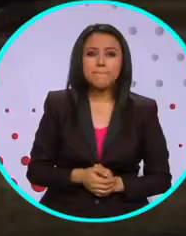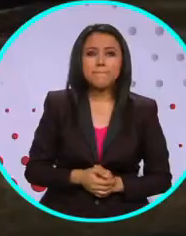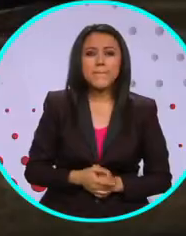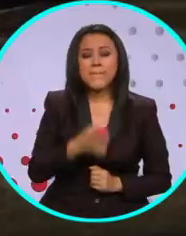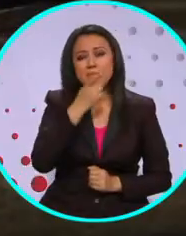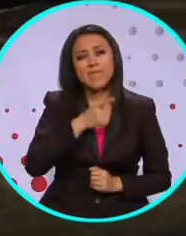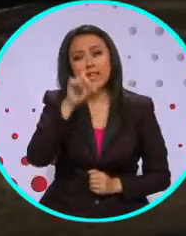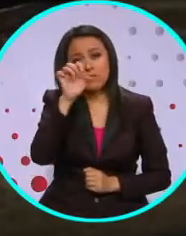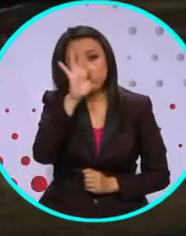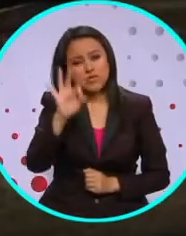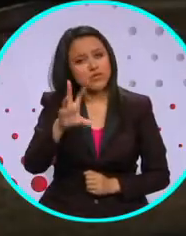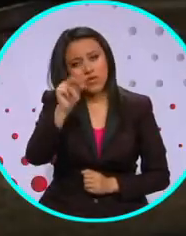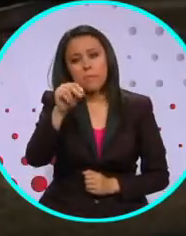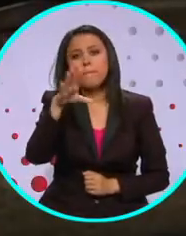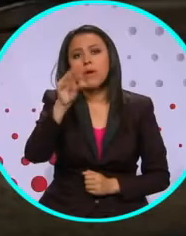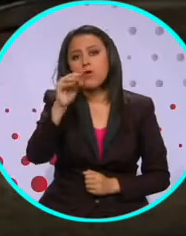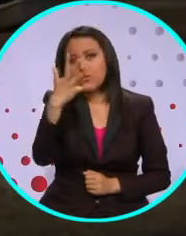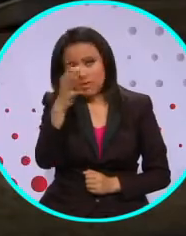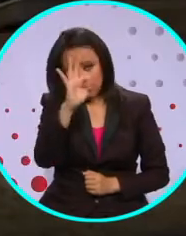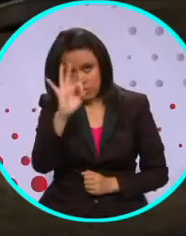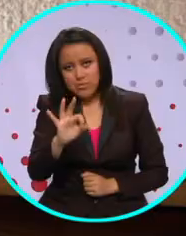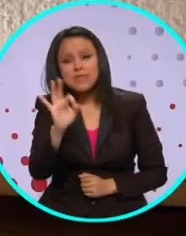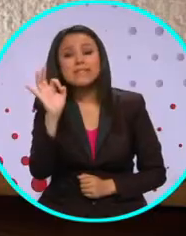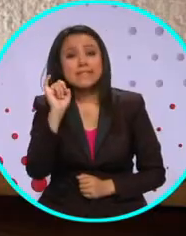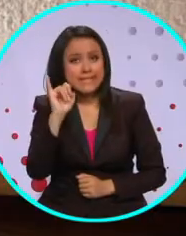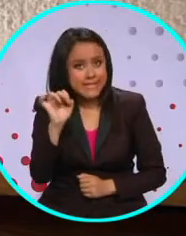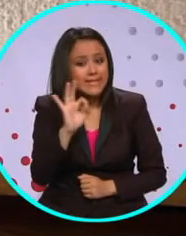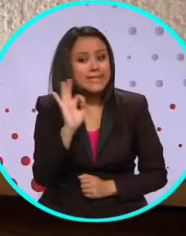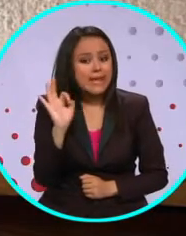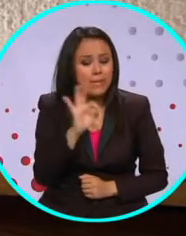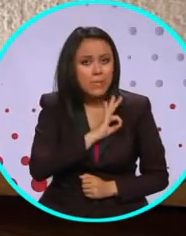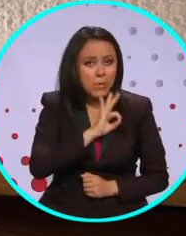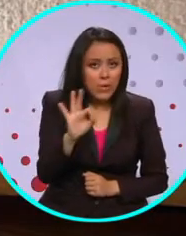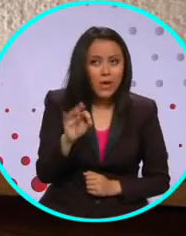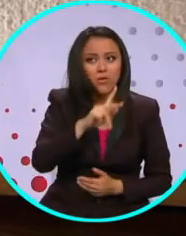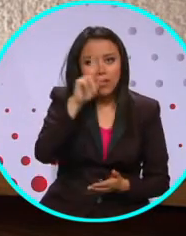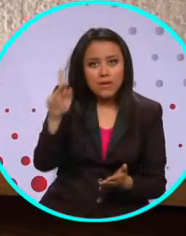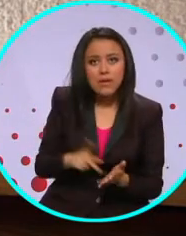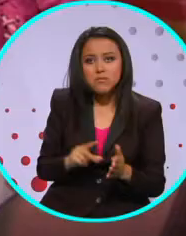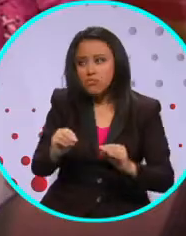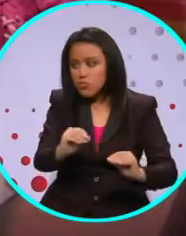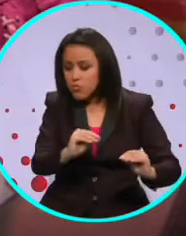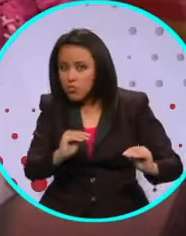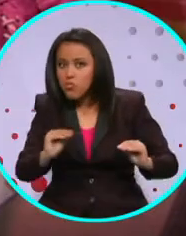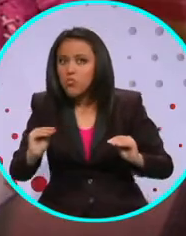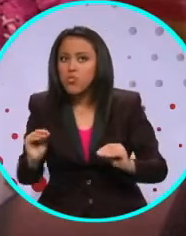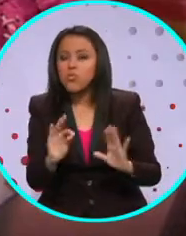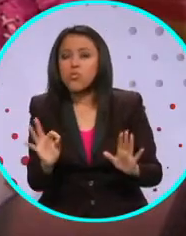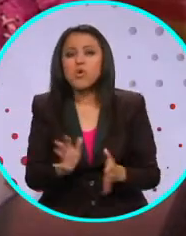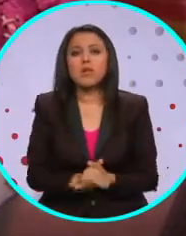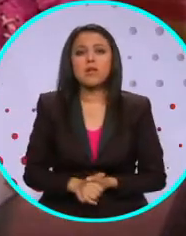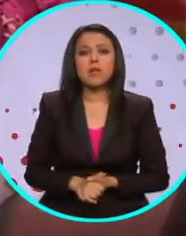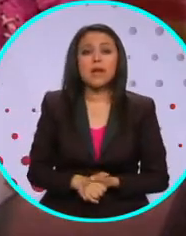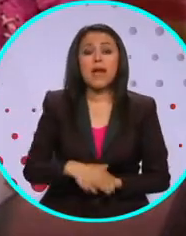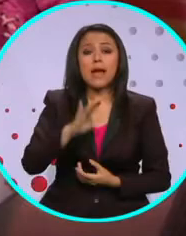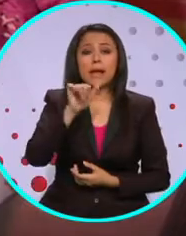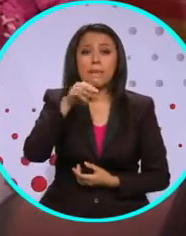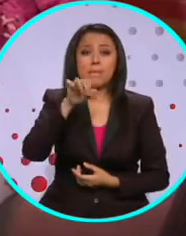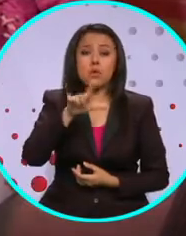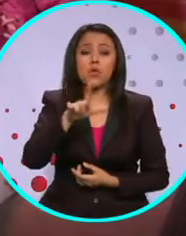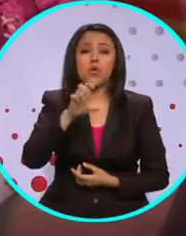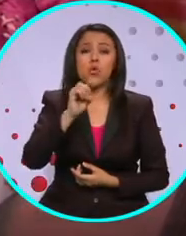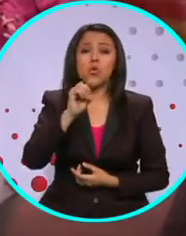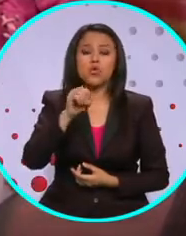no, pero un 95% sí tiene la capacidad de recuperar sus movimientos. El señor Camilo, de 83